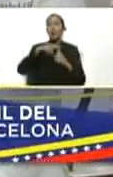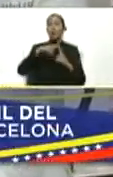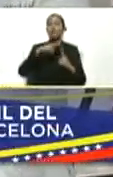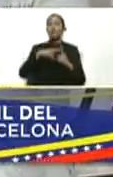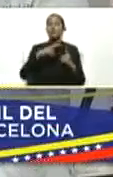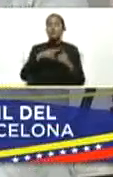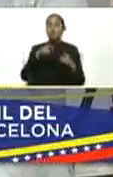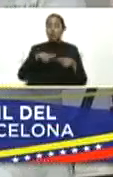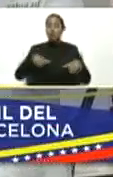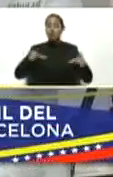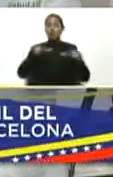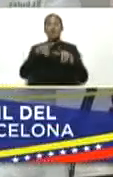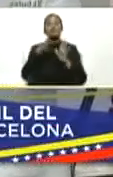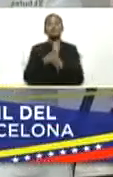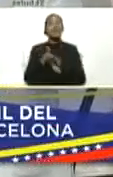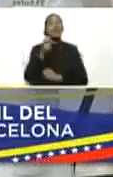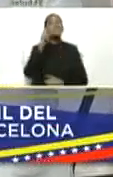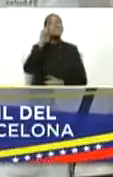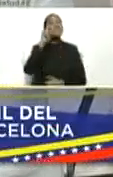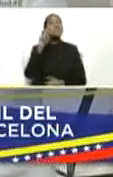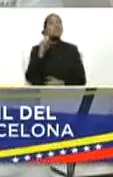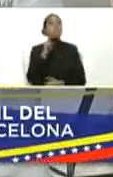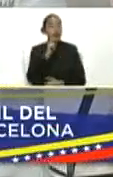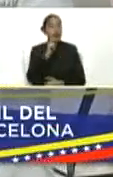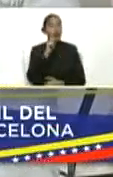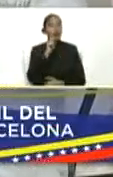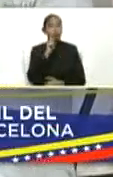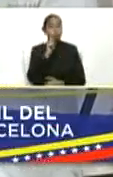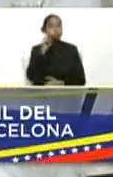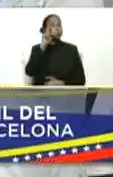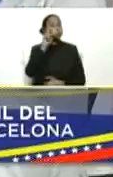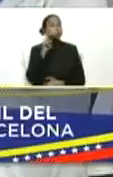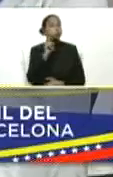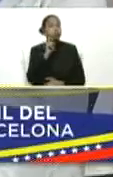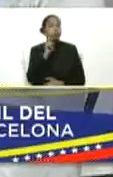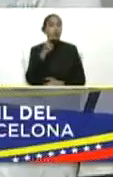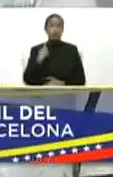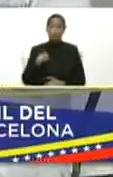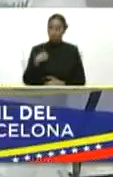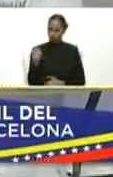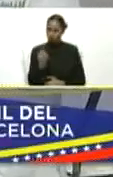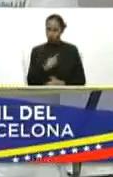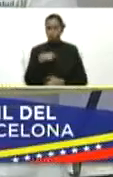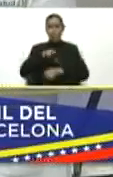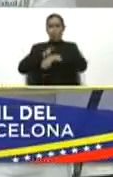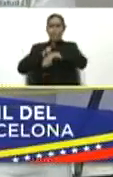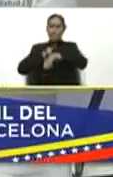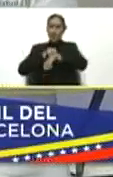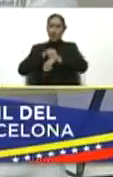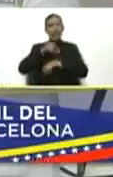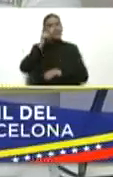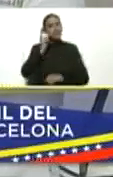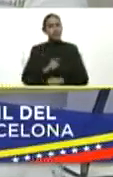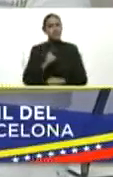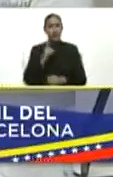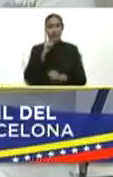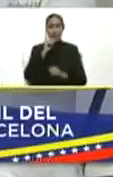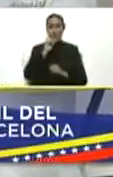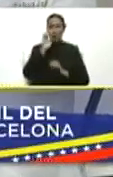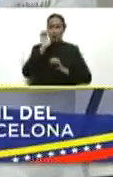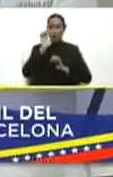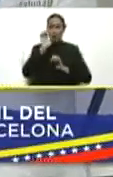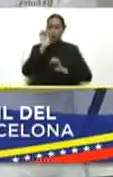Materno Infantil de Barcelona y que nosotros como médicos debemos valorar el esfuerzo que hace su